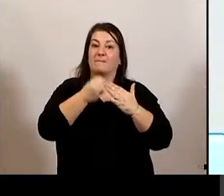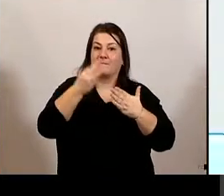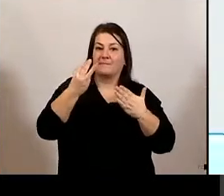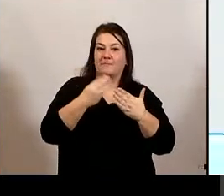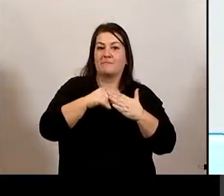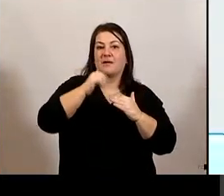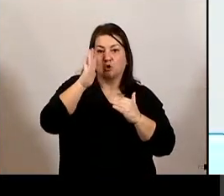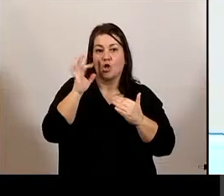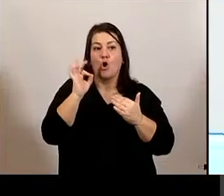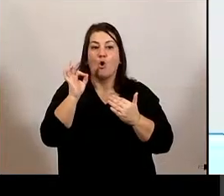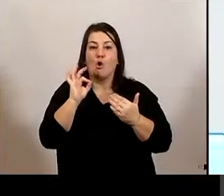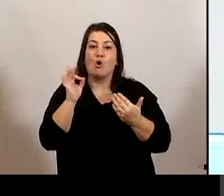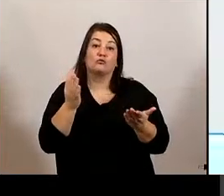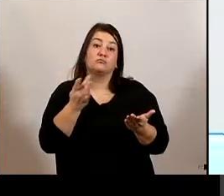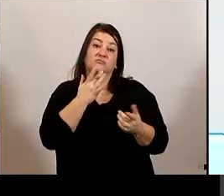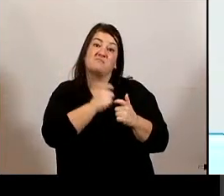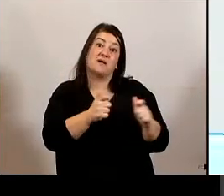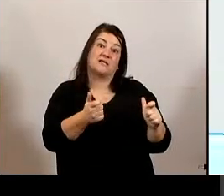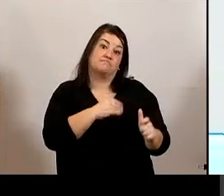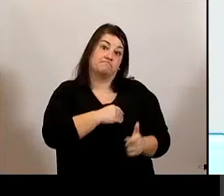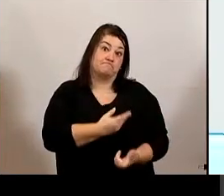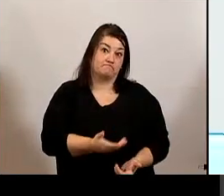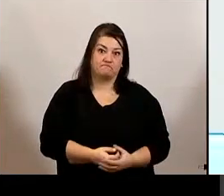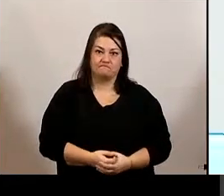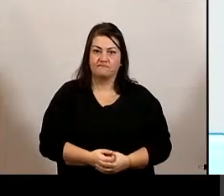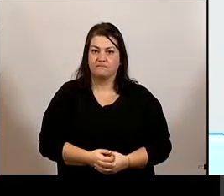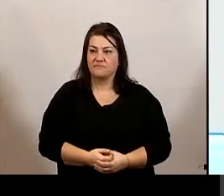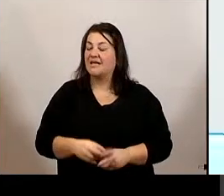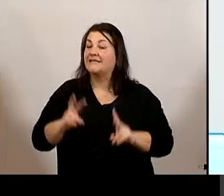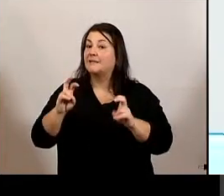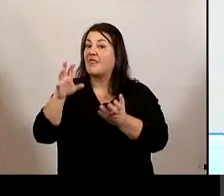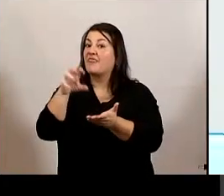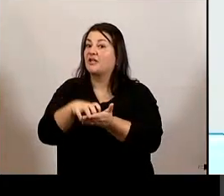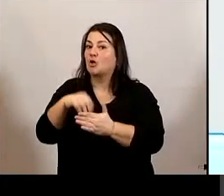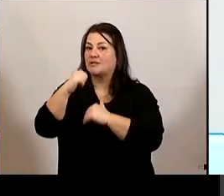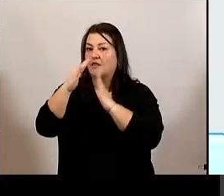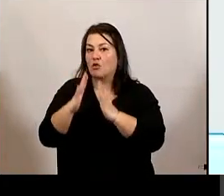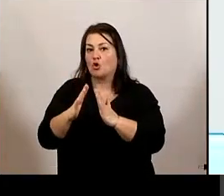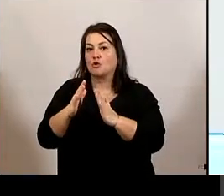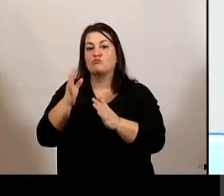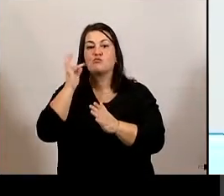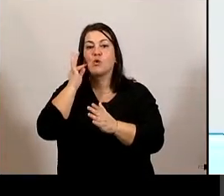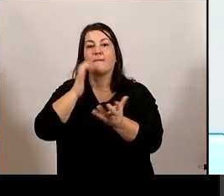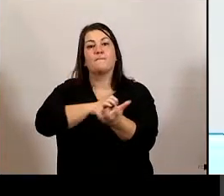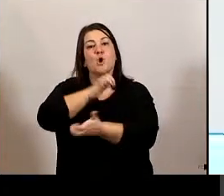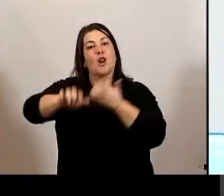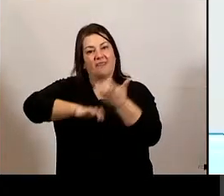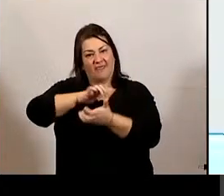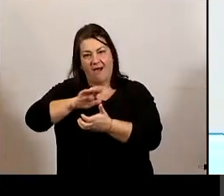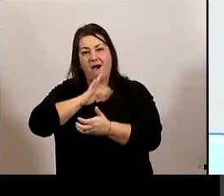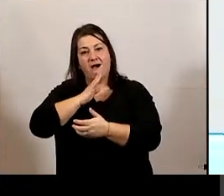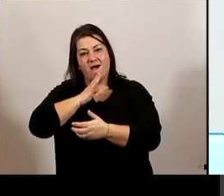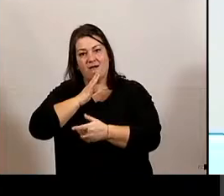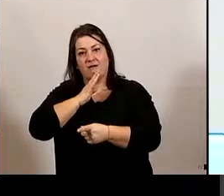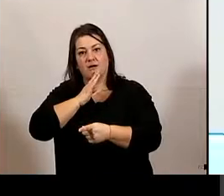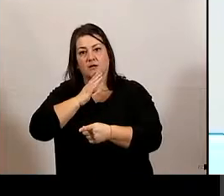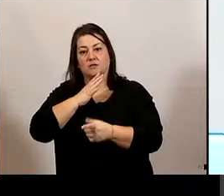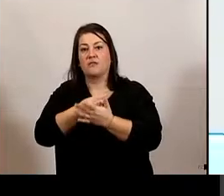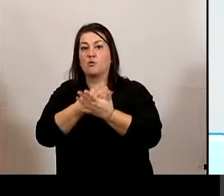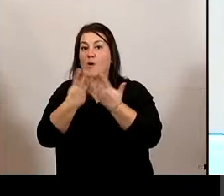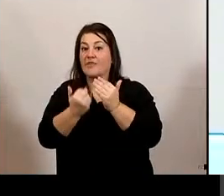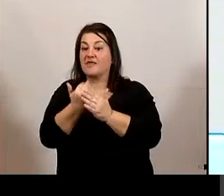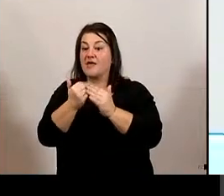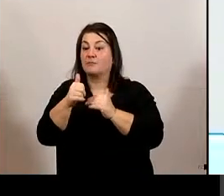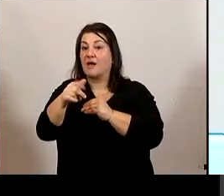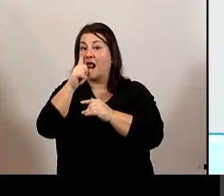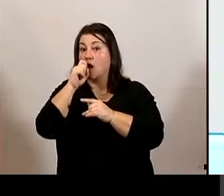que desgraciadamente tengamos más. Vale. Sobre los centros de atención a las mujeres víctimas de violencia, quedan 19 días para que acabe